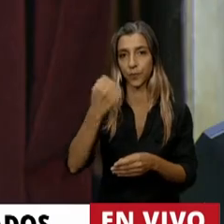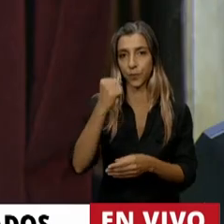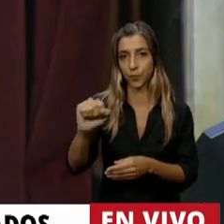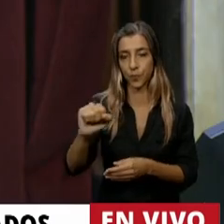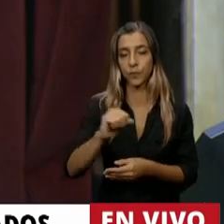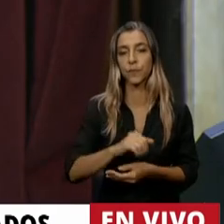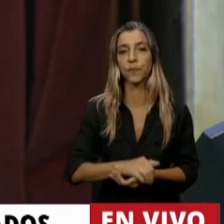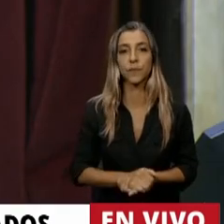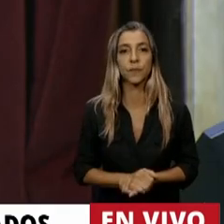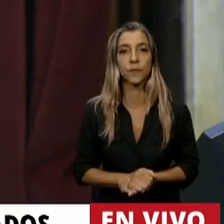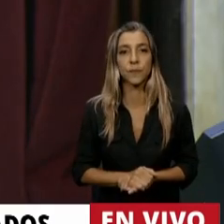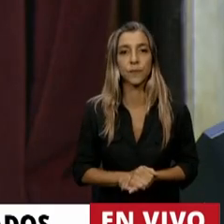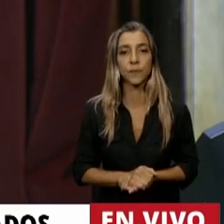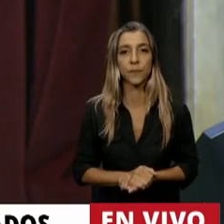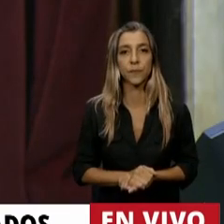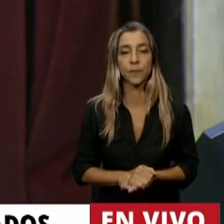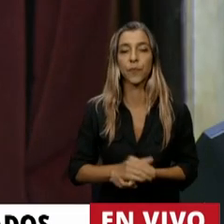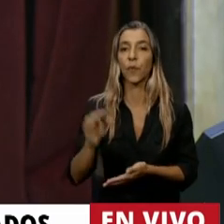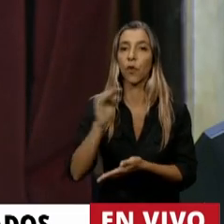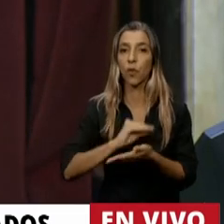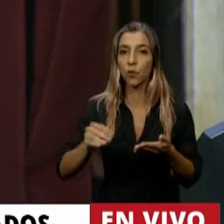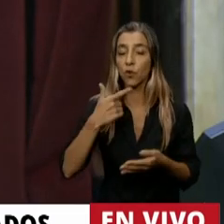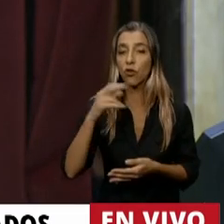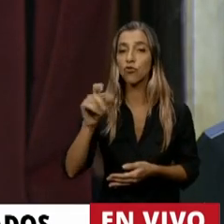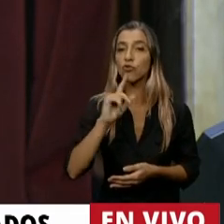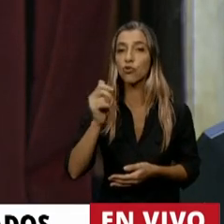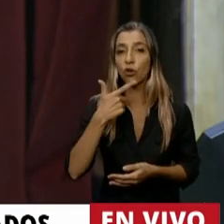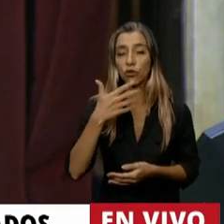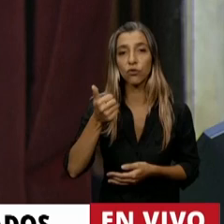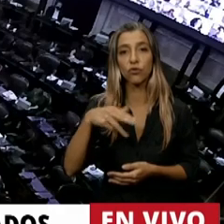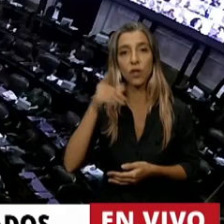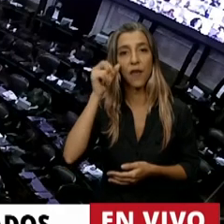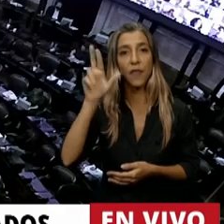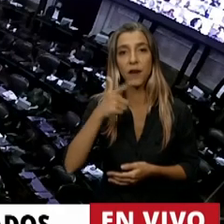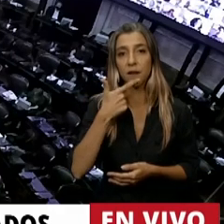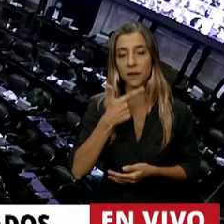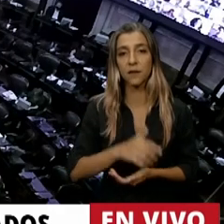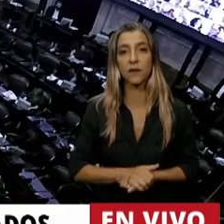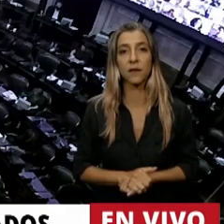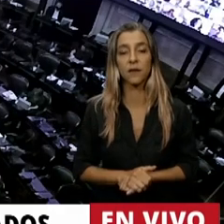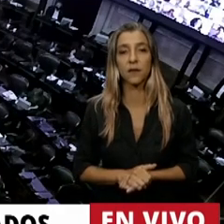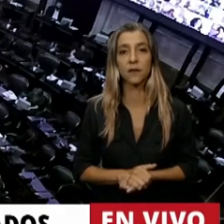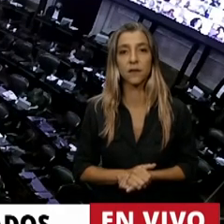Ausente a la hora de votar. Diputado Sotos Andrés.